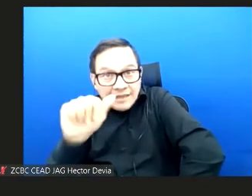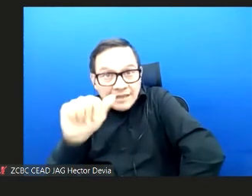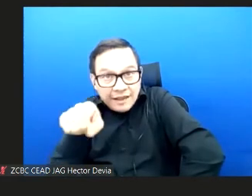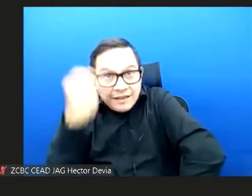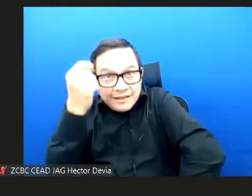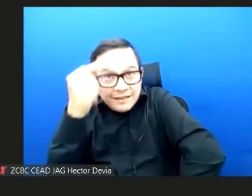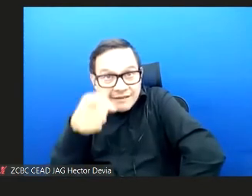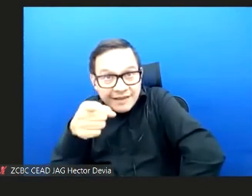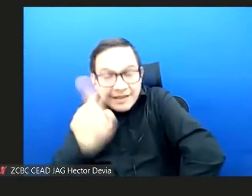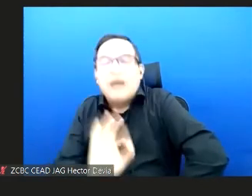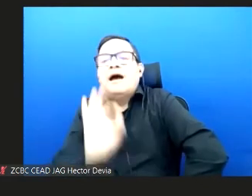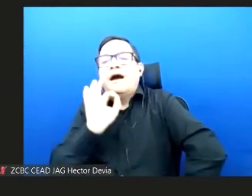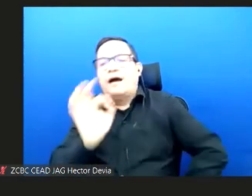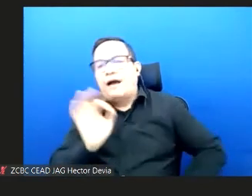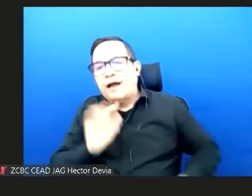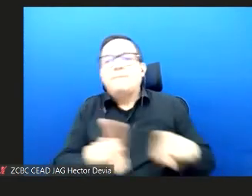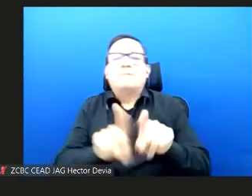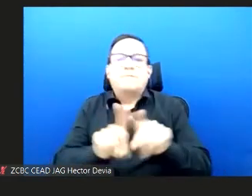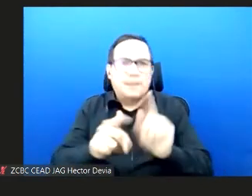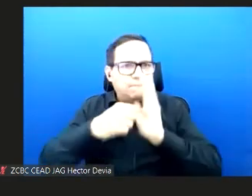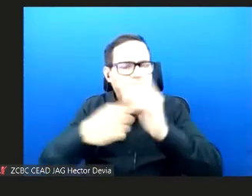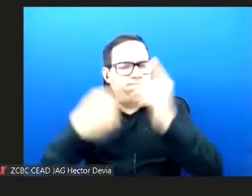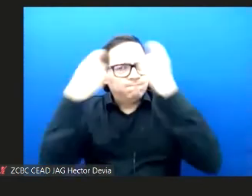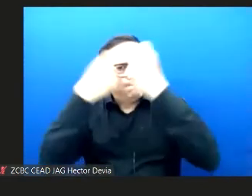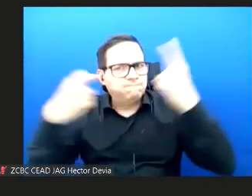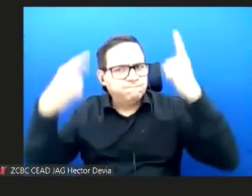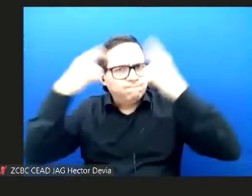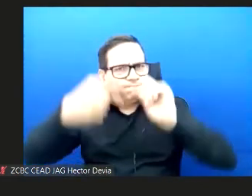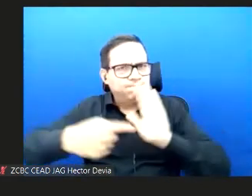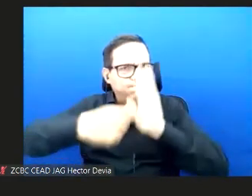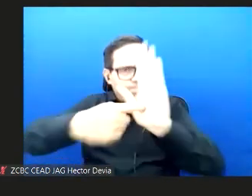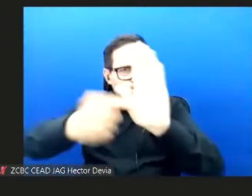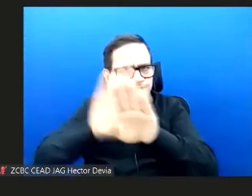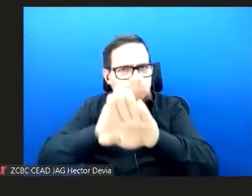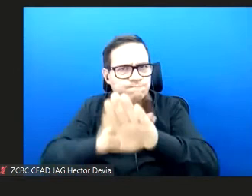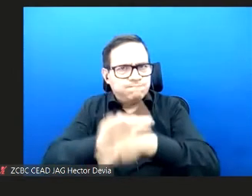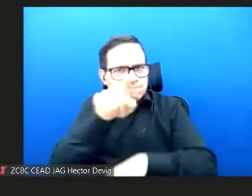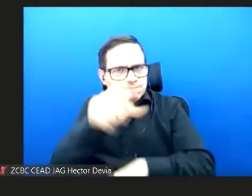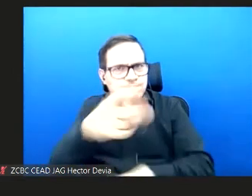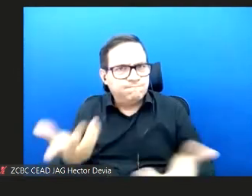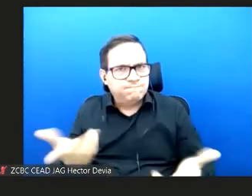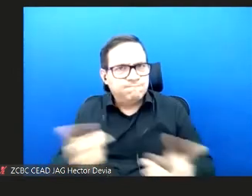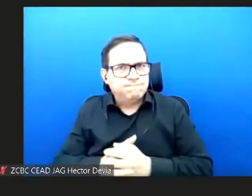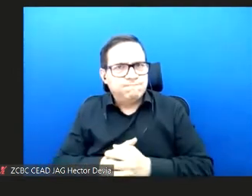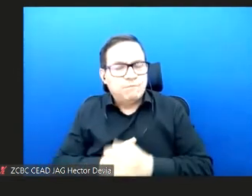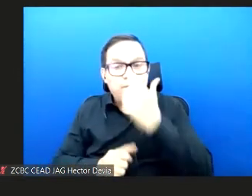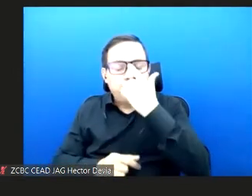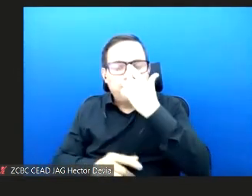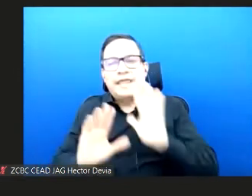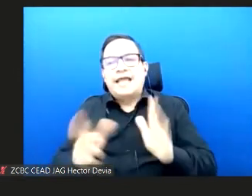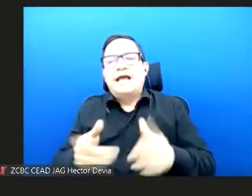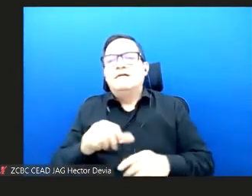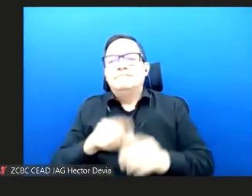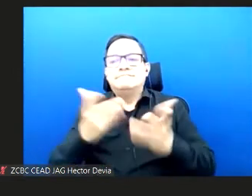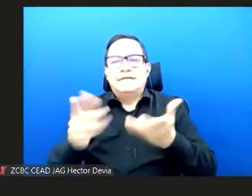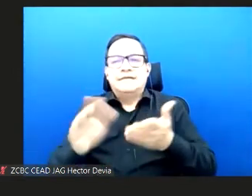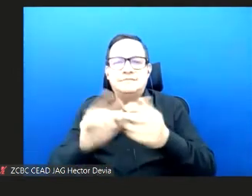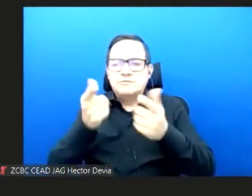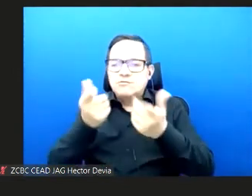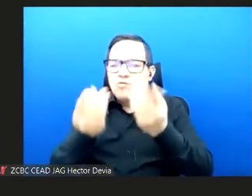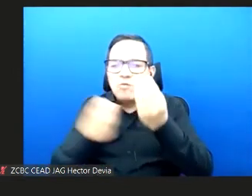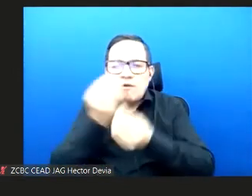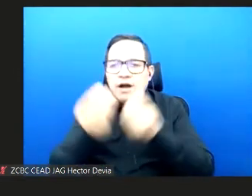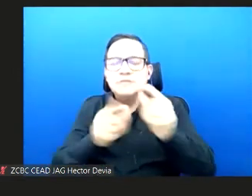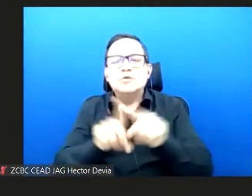siempre las operaciones que les indique el ejercicio. Ahora nos vamos a resolver esto matemáticamente.